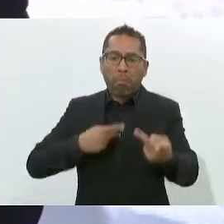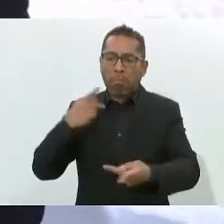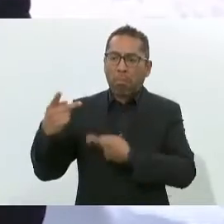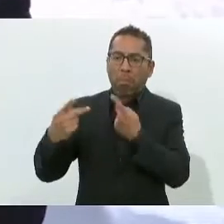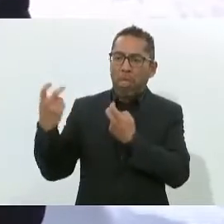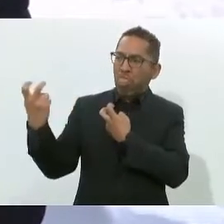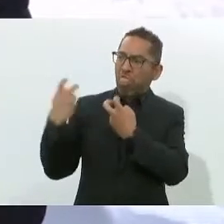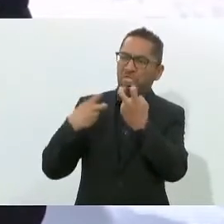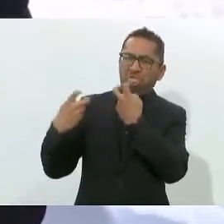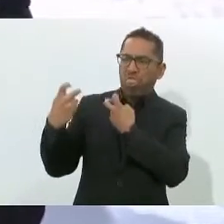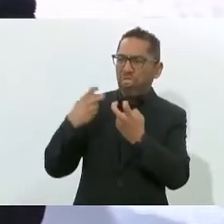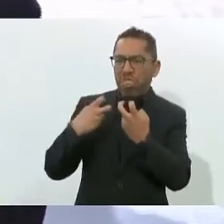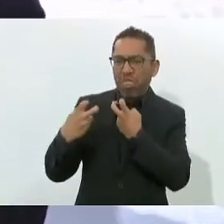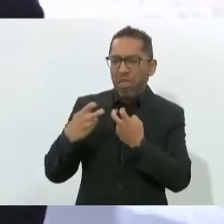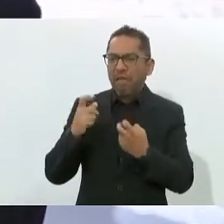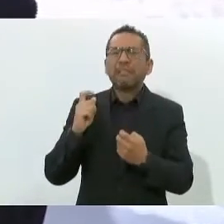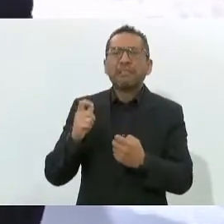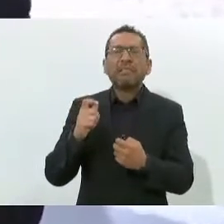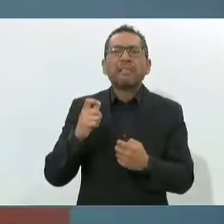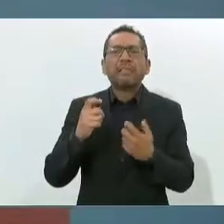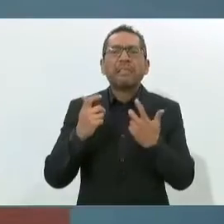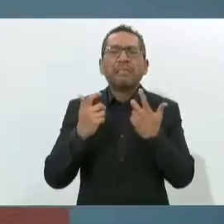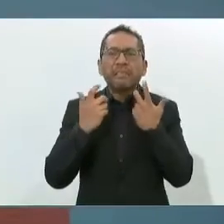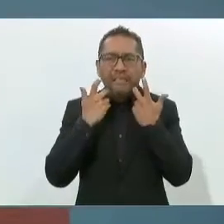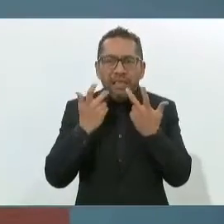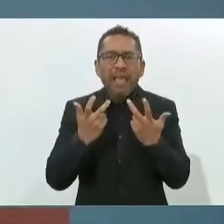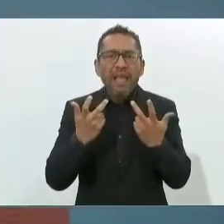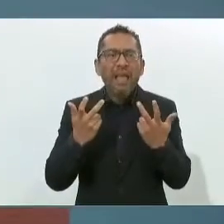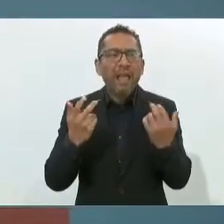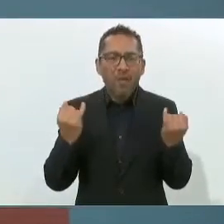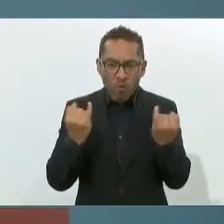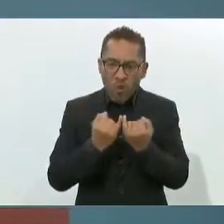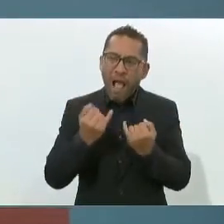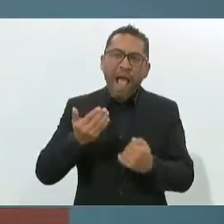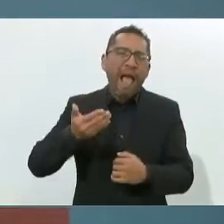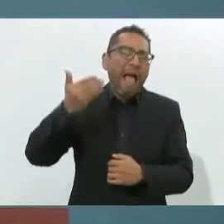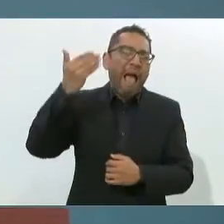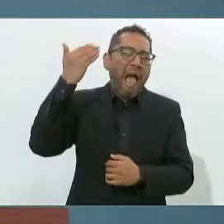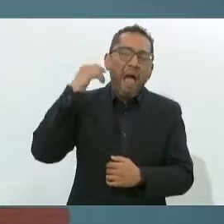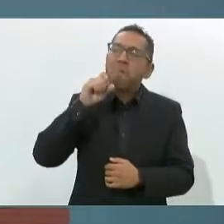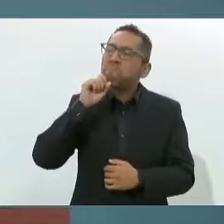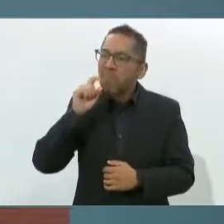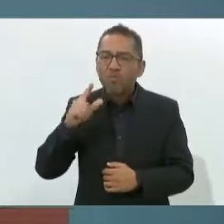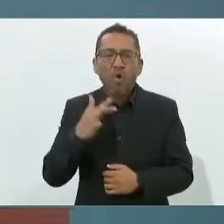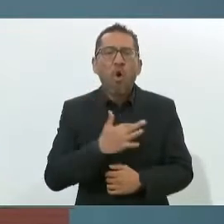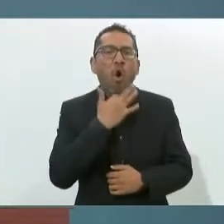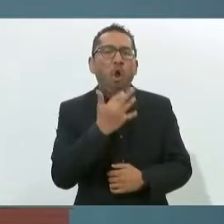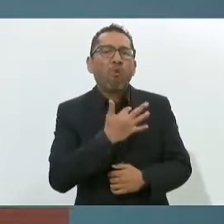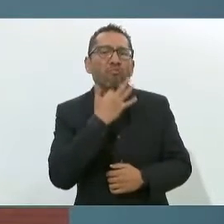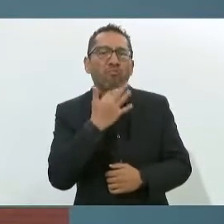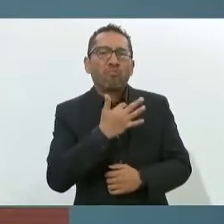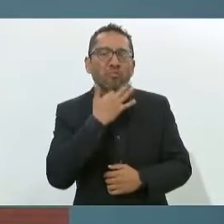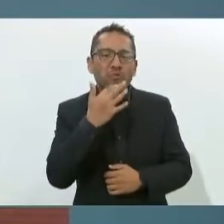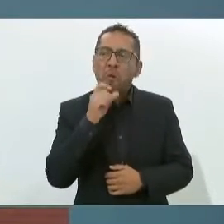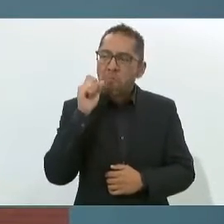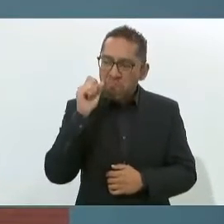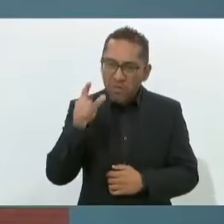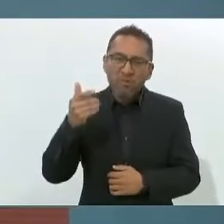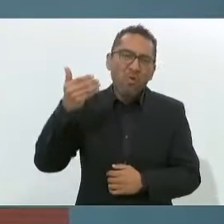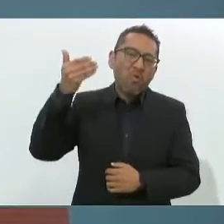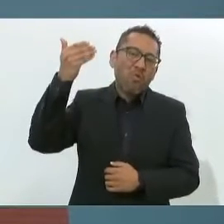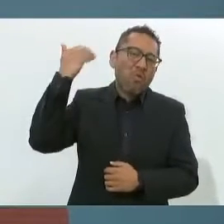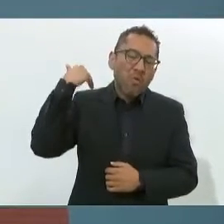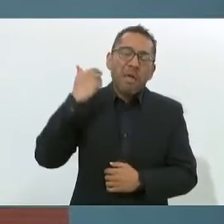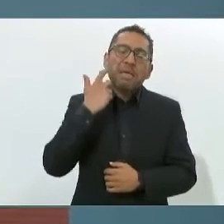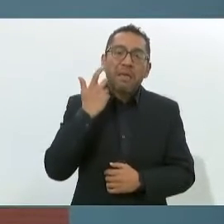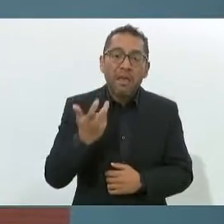quisieran que regresara el régimen corrupto que prevalecía, y esto lo